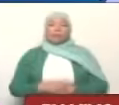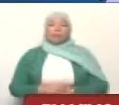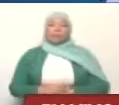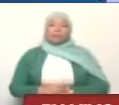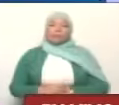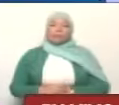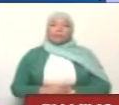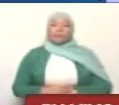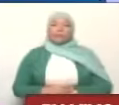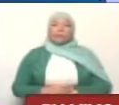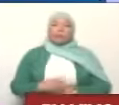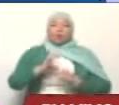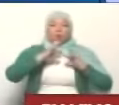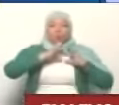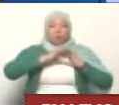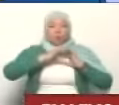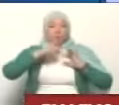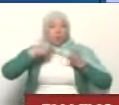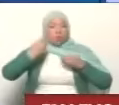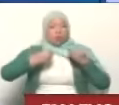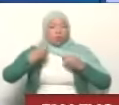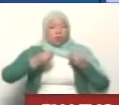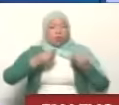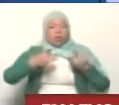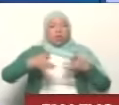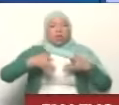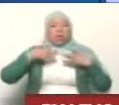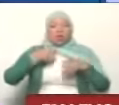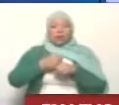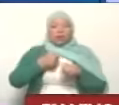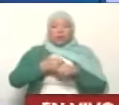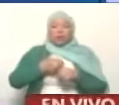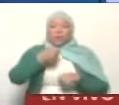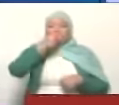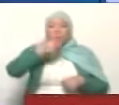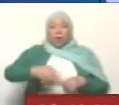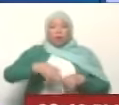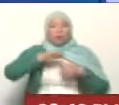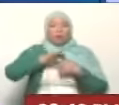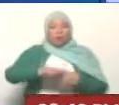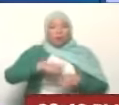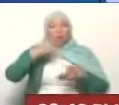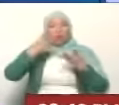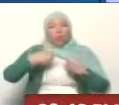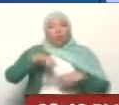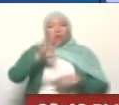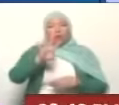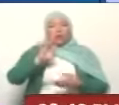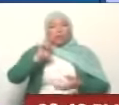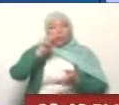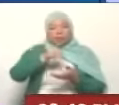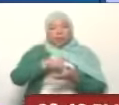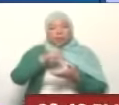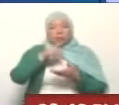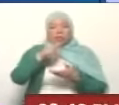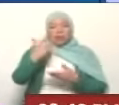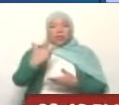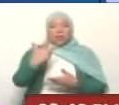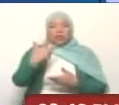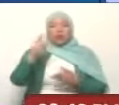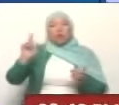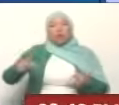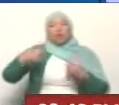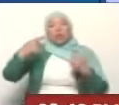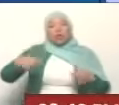Cuando se pone el corazón en lo que se hace, siempre se triunfa. Hoy le traigo una muestra de 4 participantes, 3 solistas y un